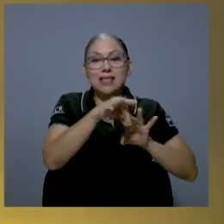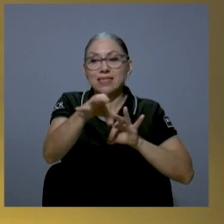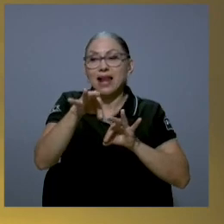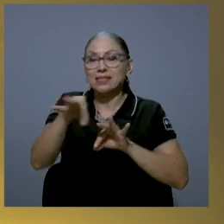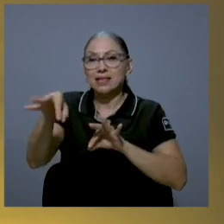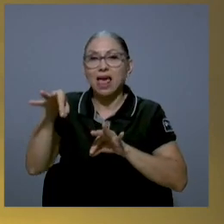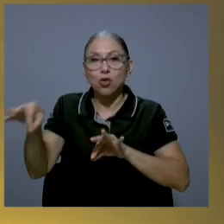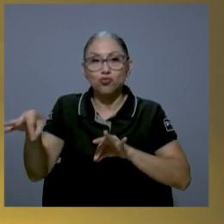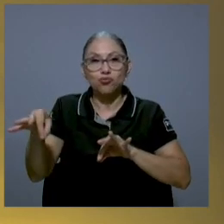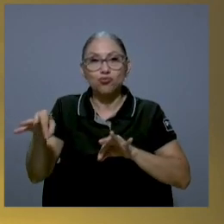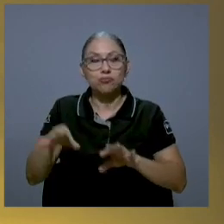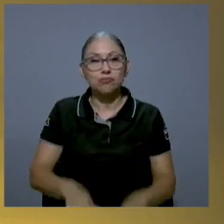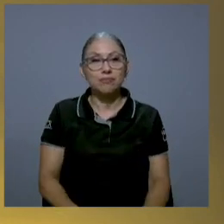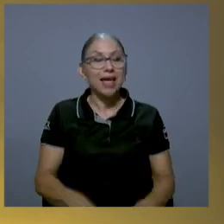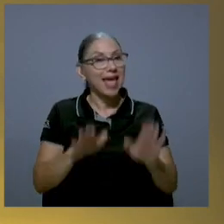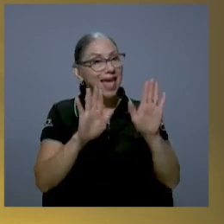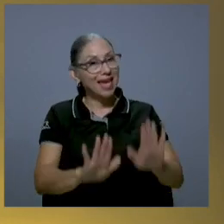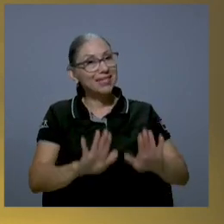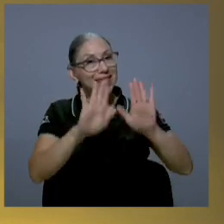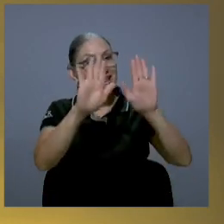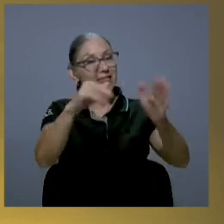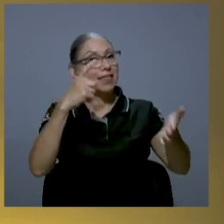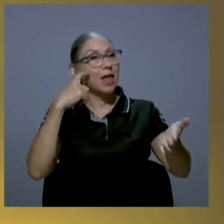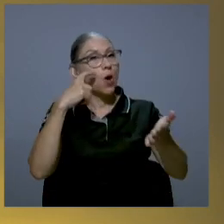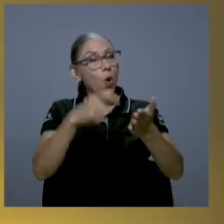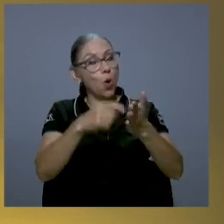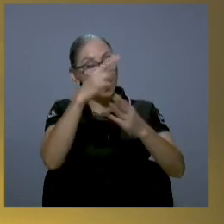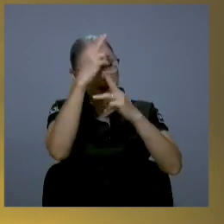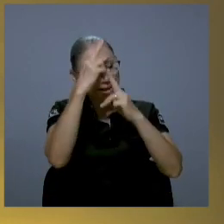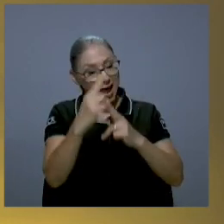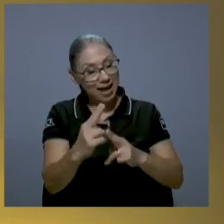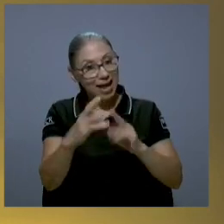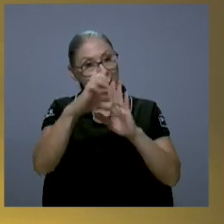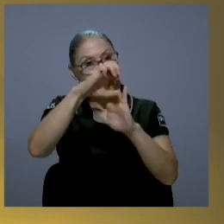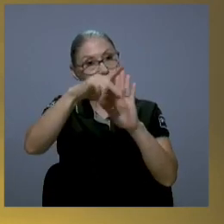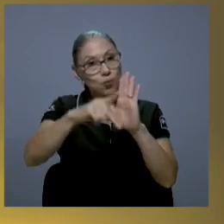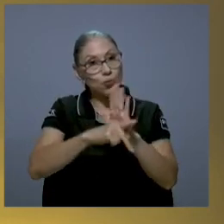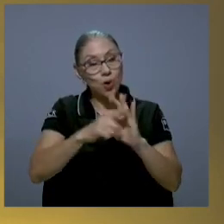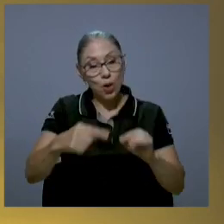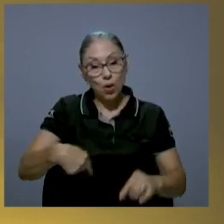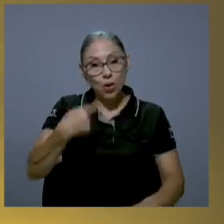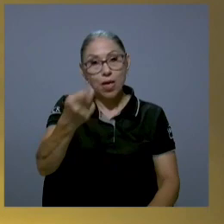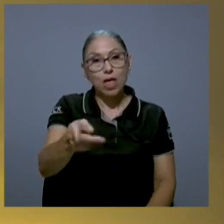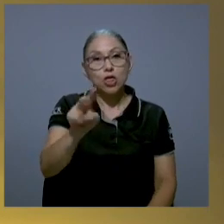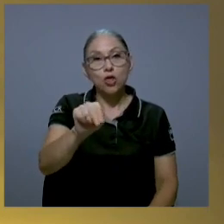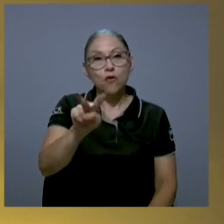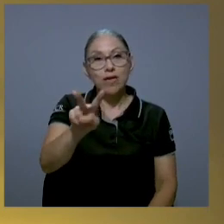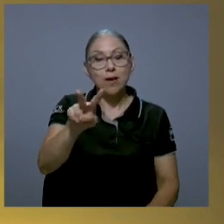Espléndida homenaje a la Constitución que en noviembre cumplirá,